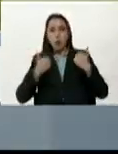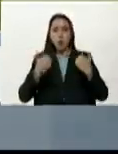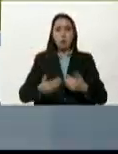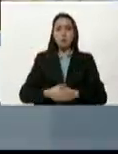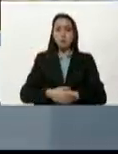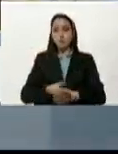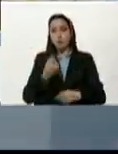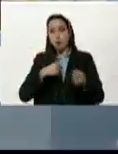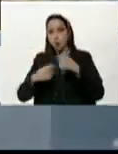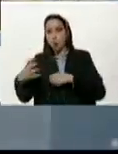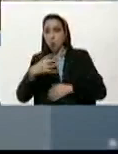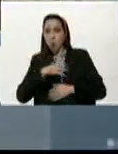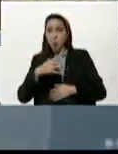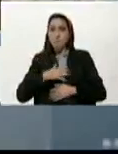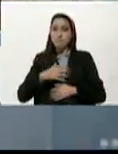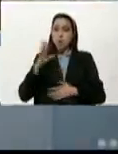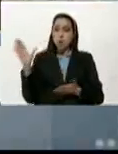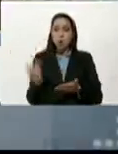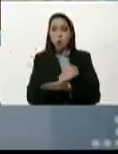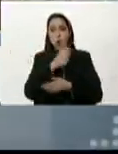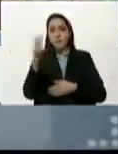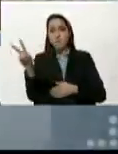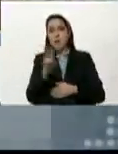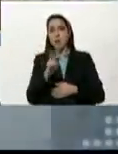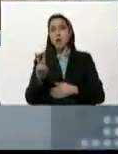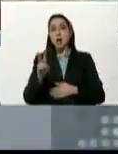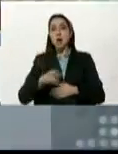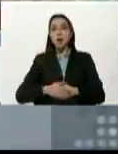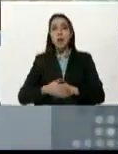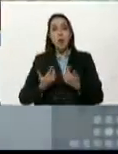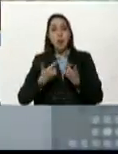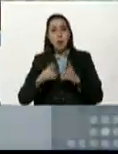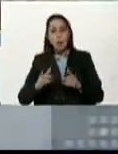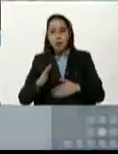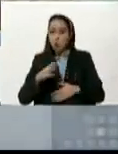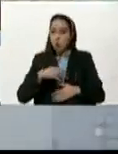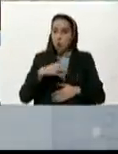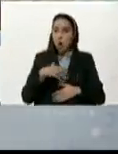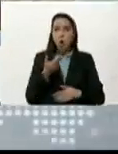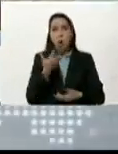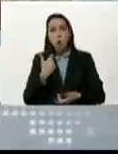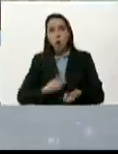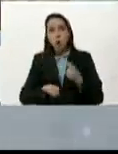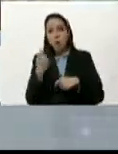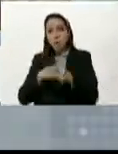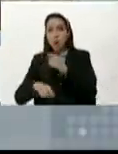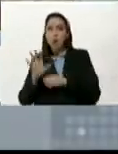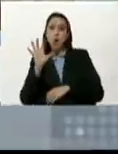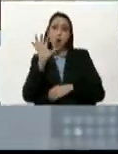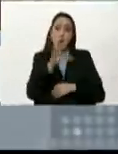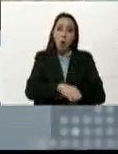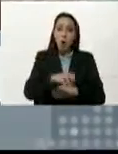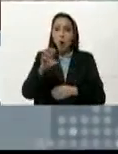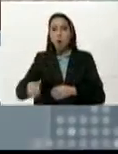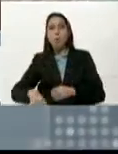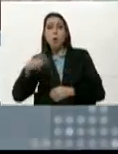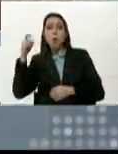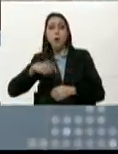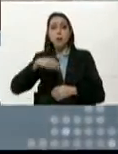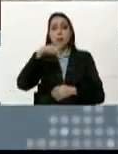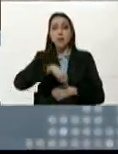les quitan a venezuela con esas sanciones la libertad de vender o comprar lo que necesita el